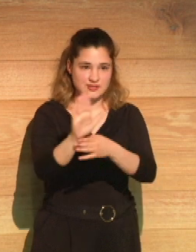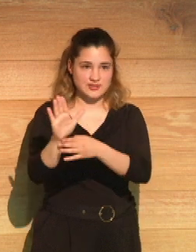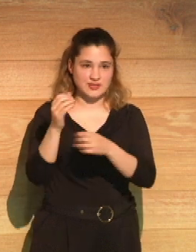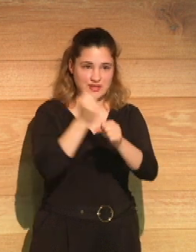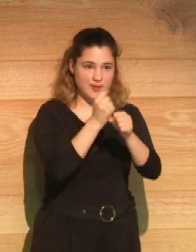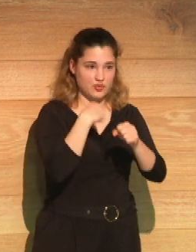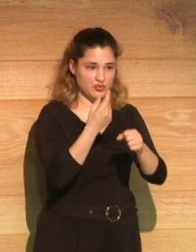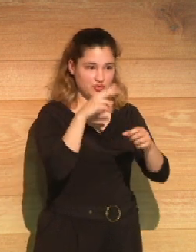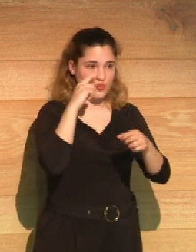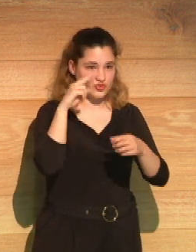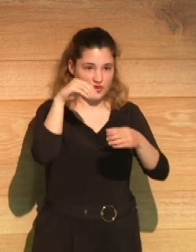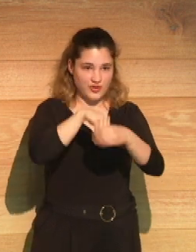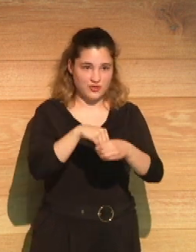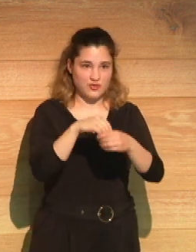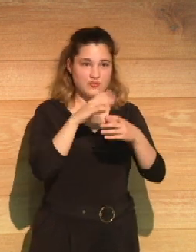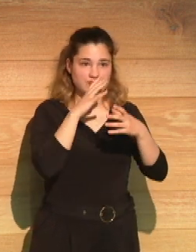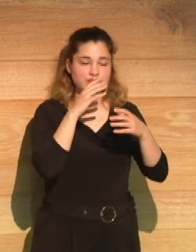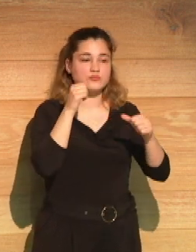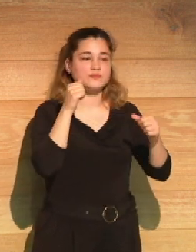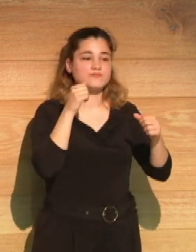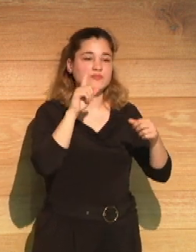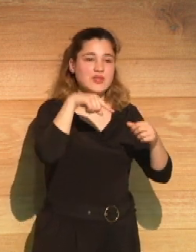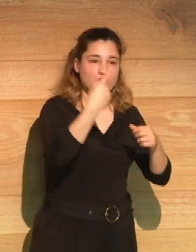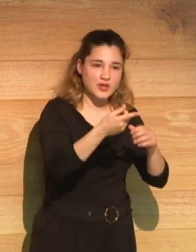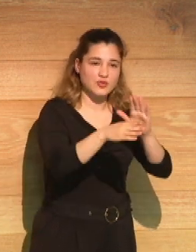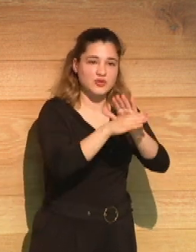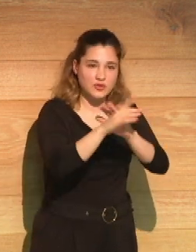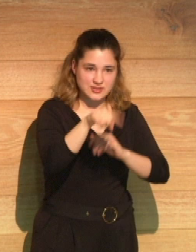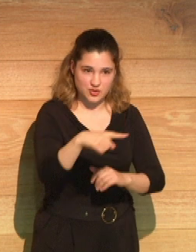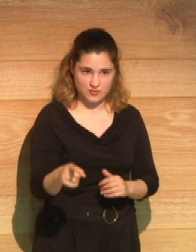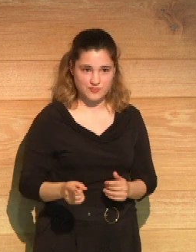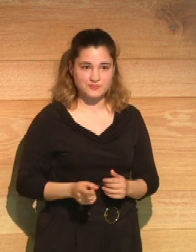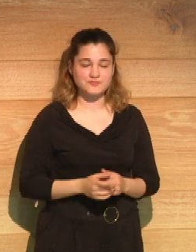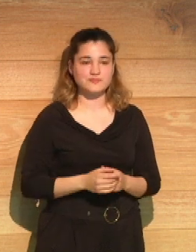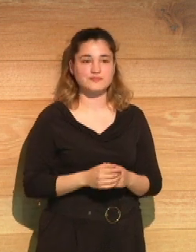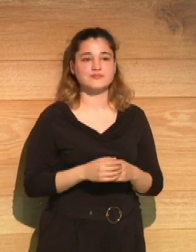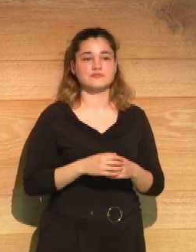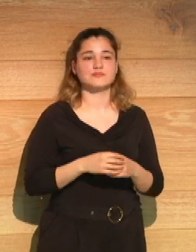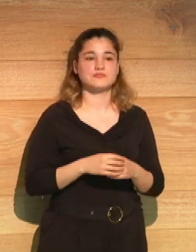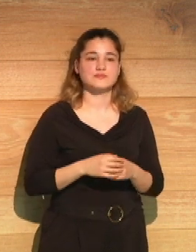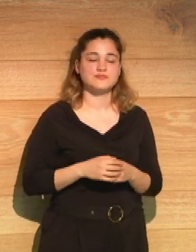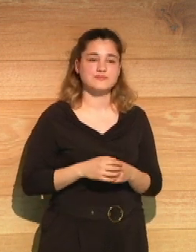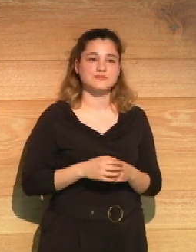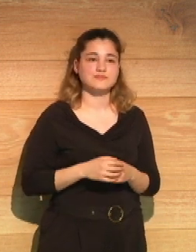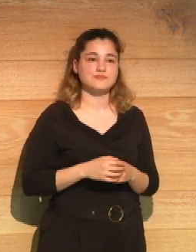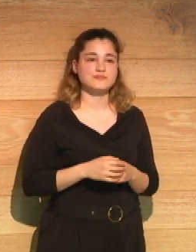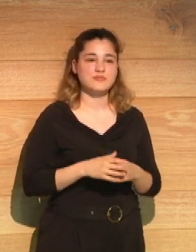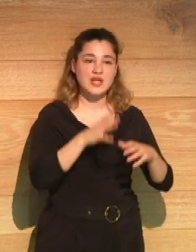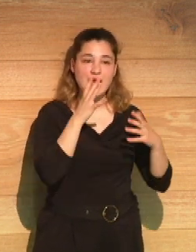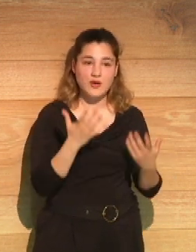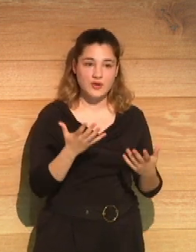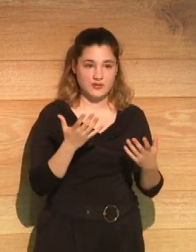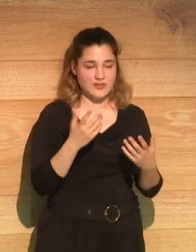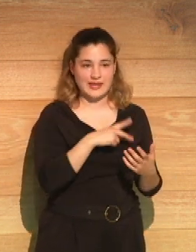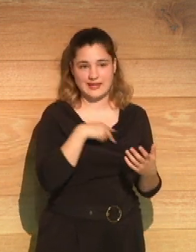en los museos podrá sobrevivir a esta pandemia o no? Entonces, en ese sentido, les traigo un pequeño análisis muy